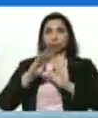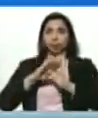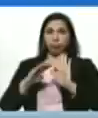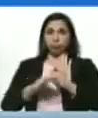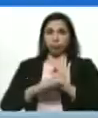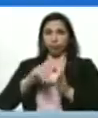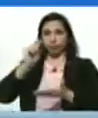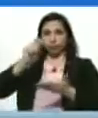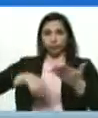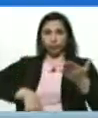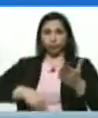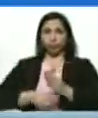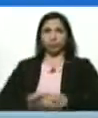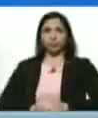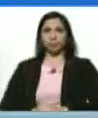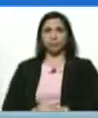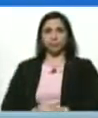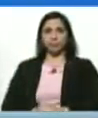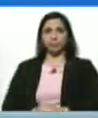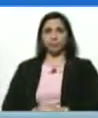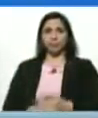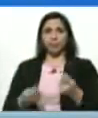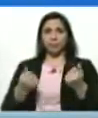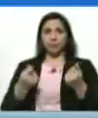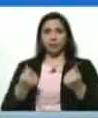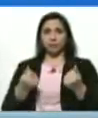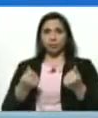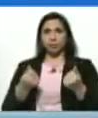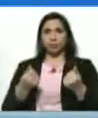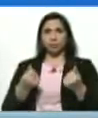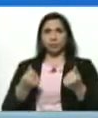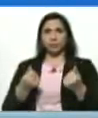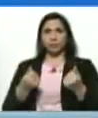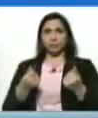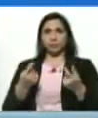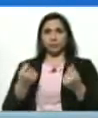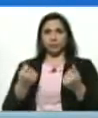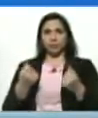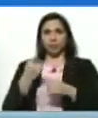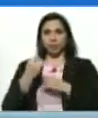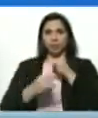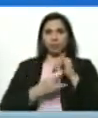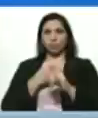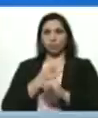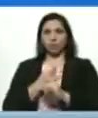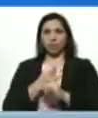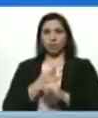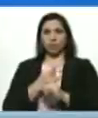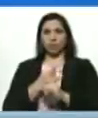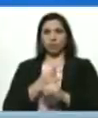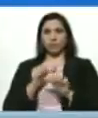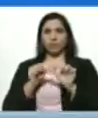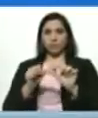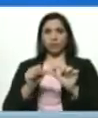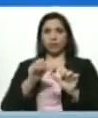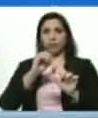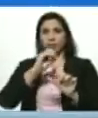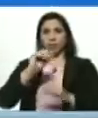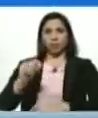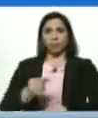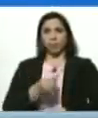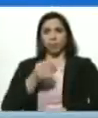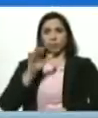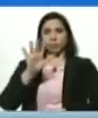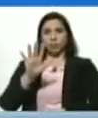tarjeta y el precio va a ser el precio internacional que va hemos fijado es 0.5